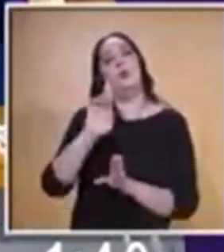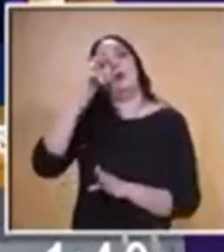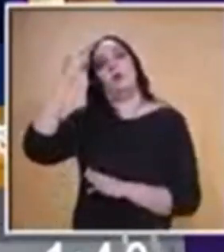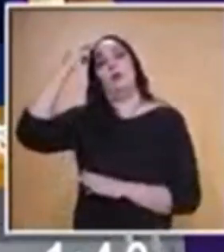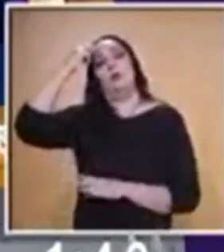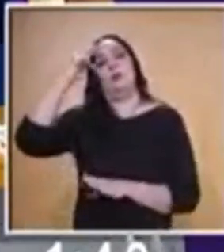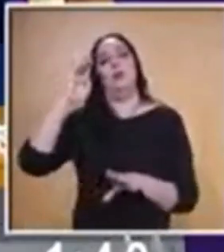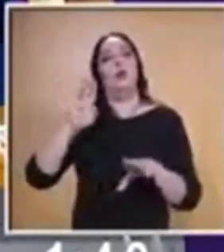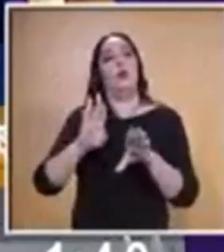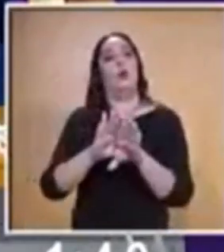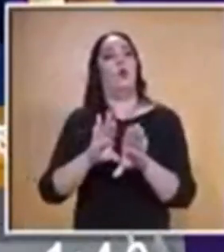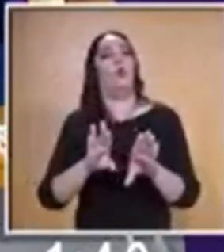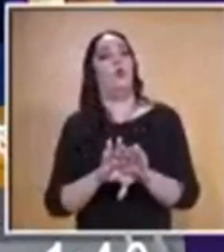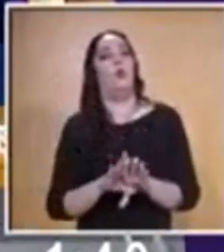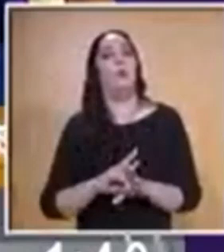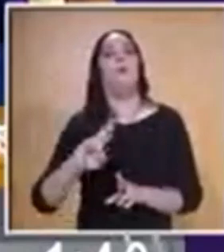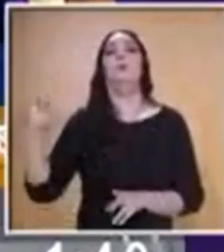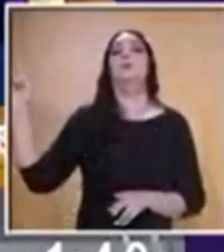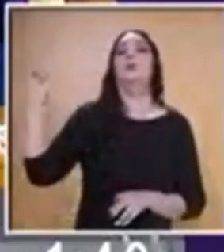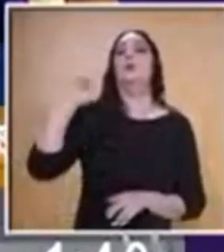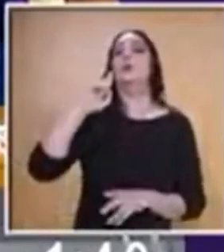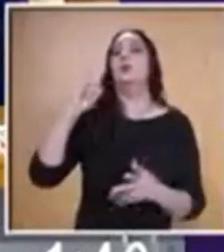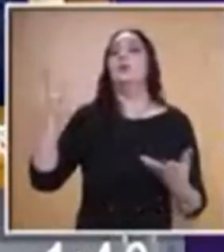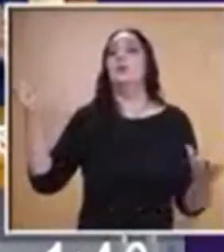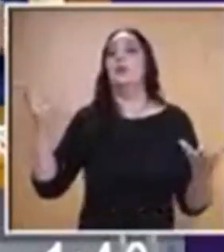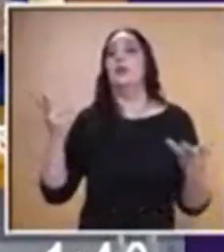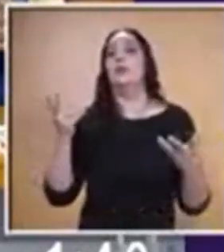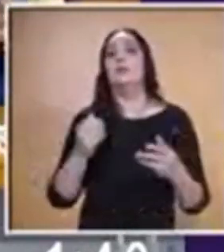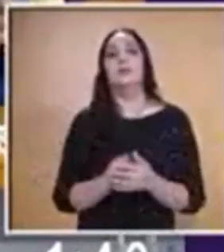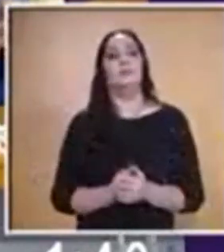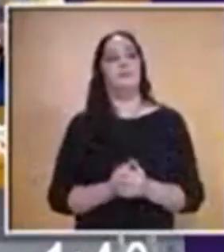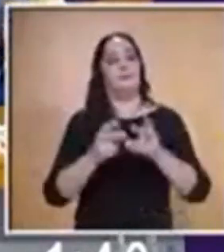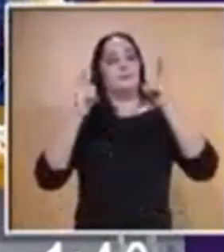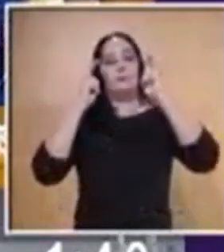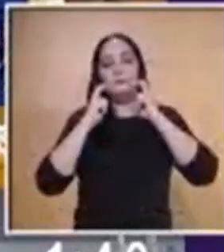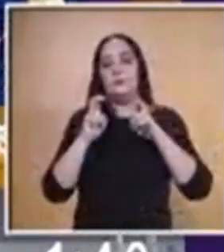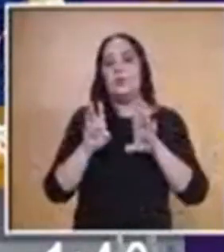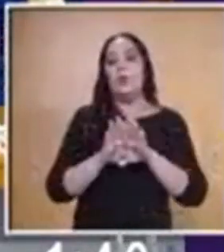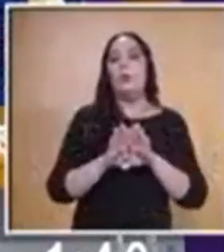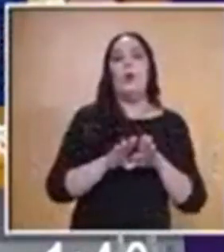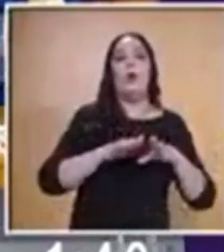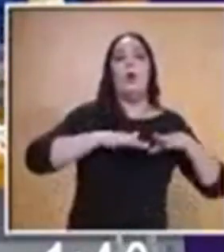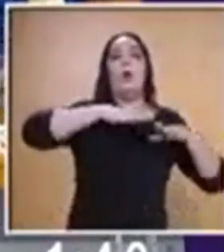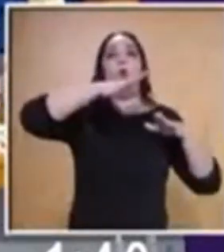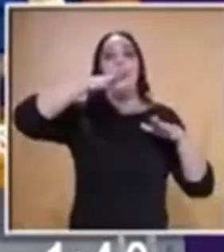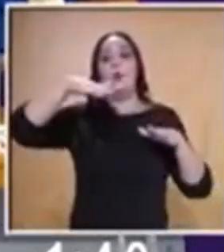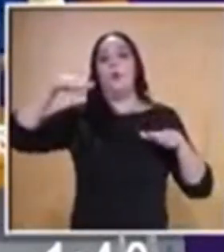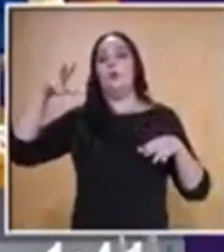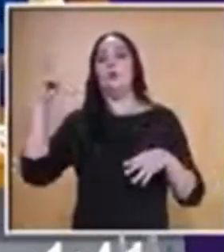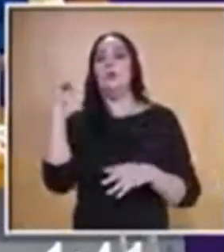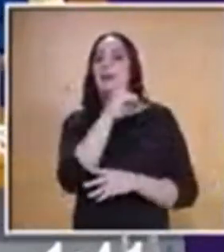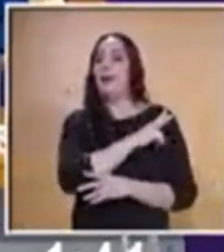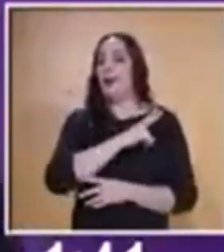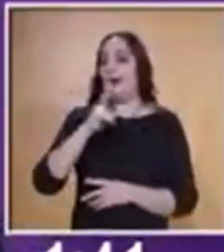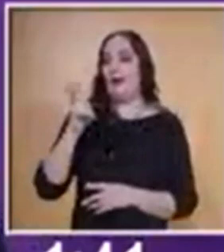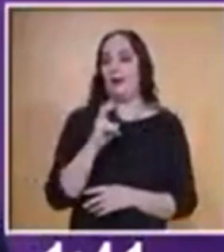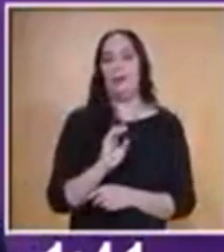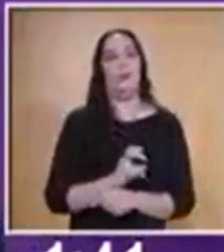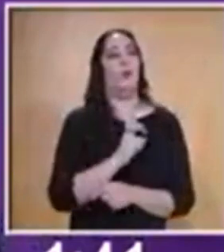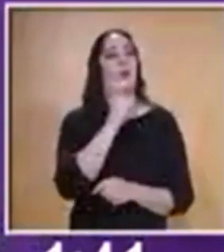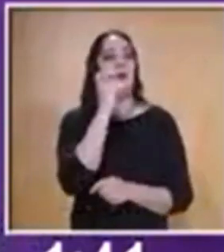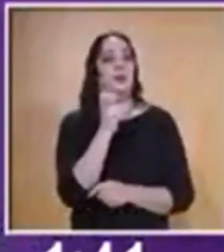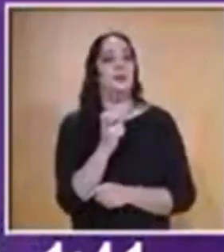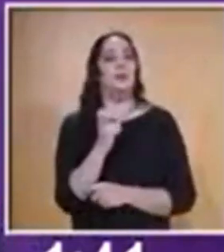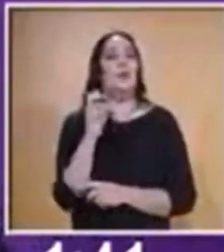de cómo el sonido se propaga. El sonido viaja a través de ondas en el aire, ¿verdad? Entonces, esta es